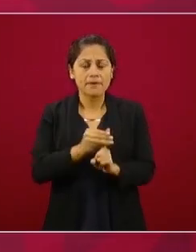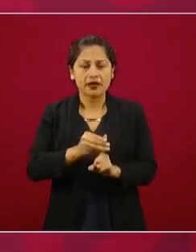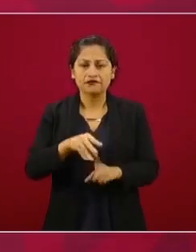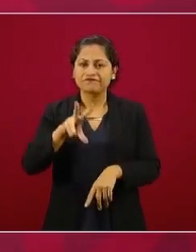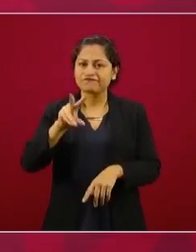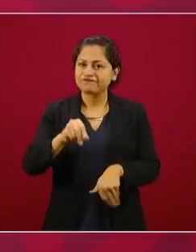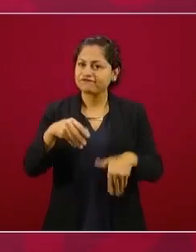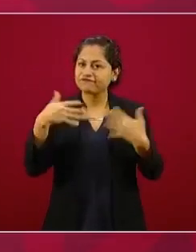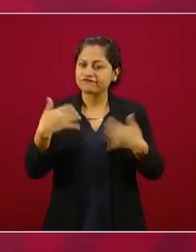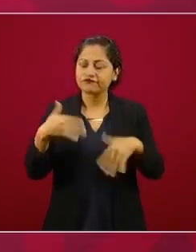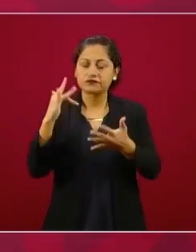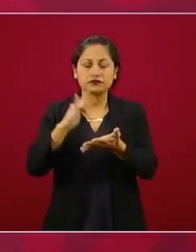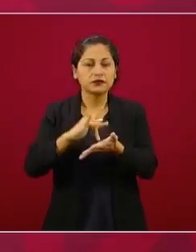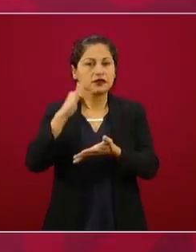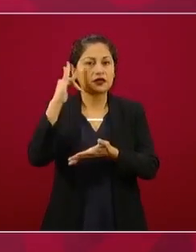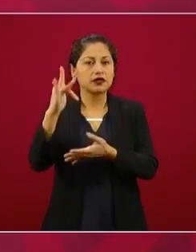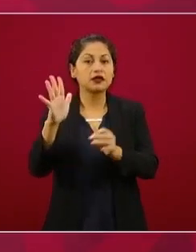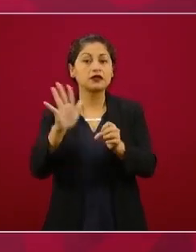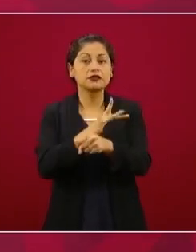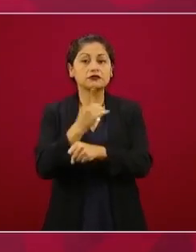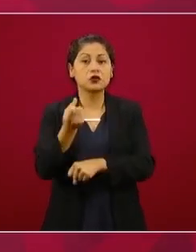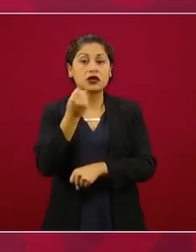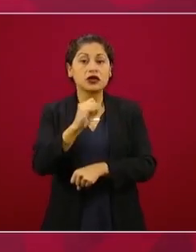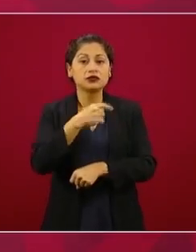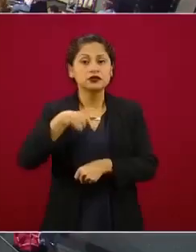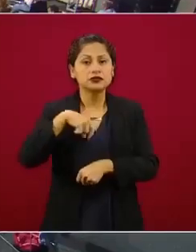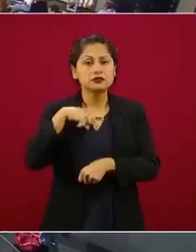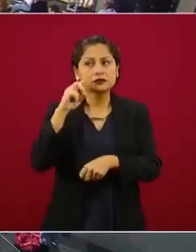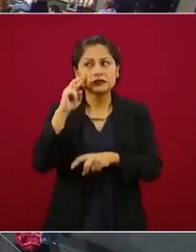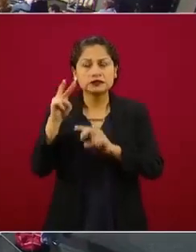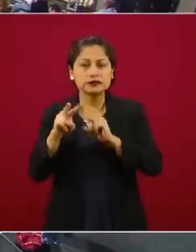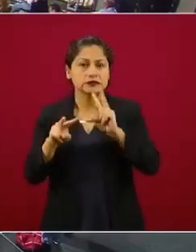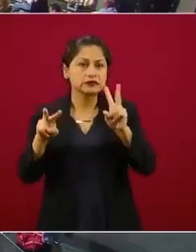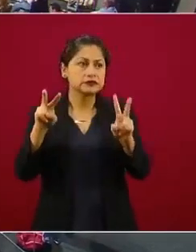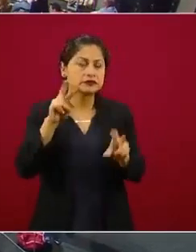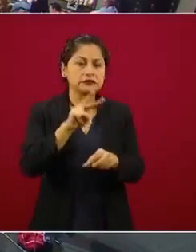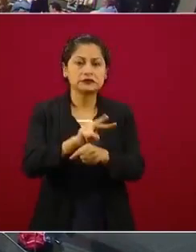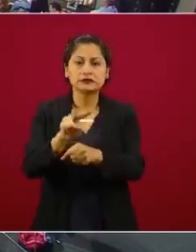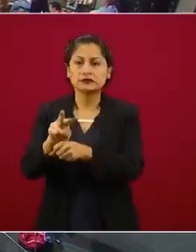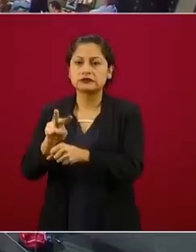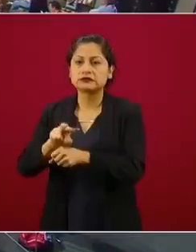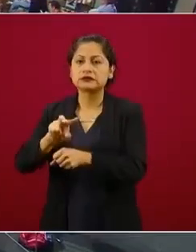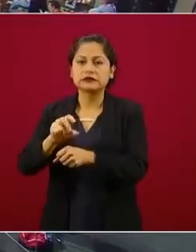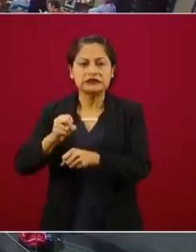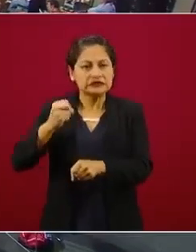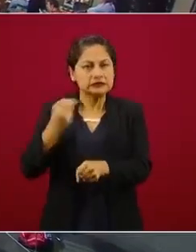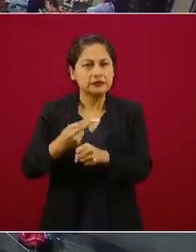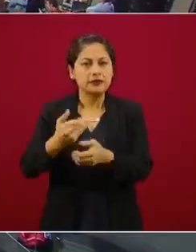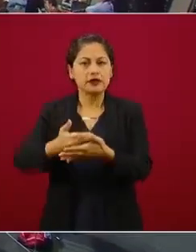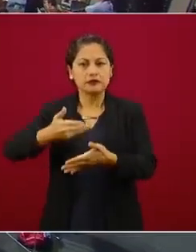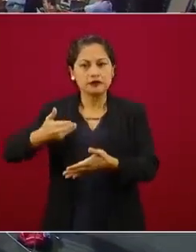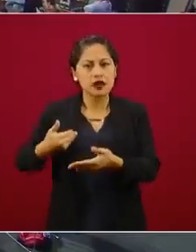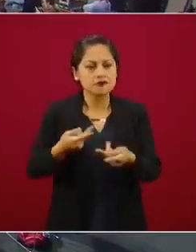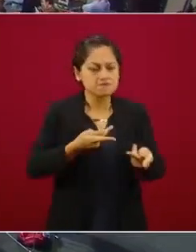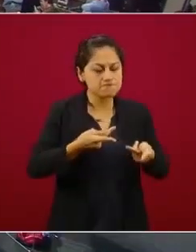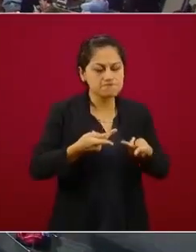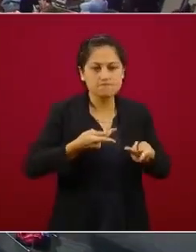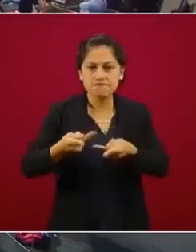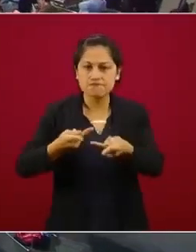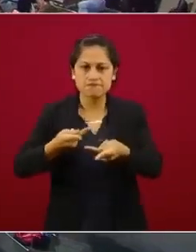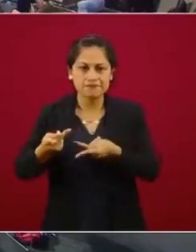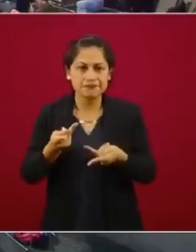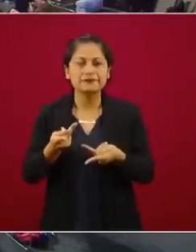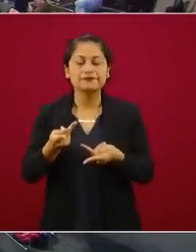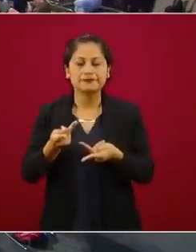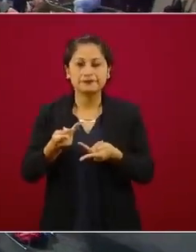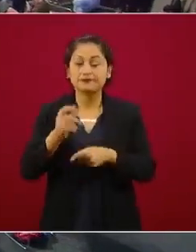para prepararnos y que además por la estrategia